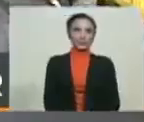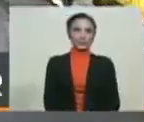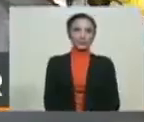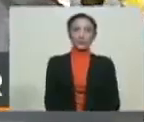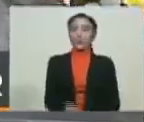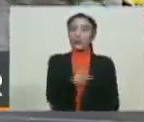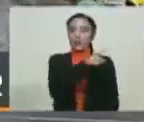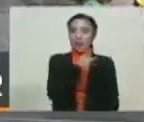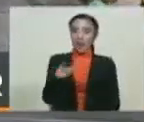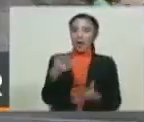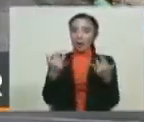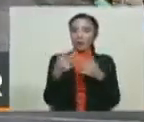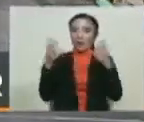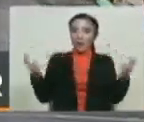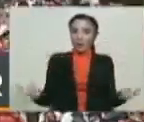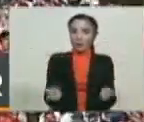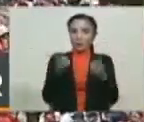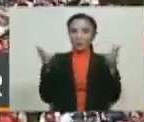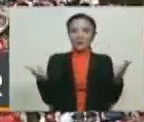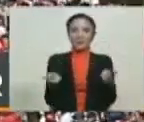tiempo de victoria